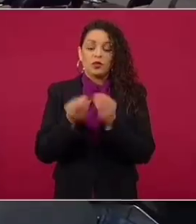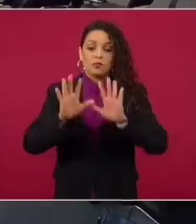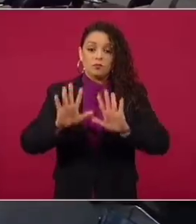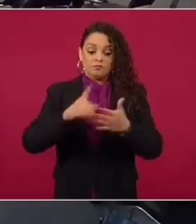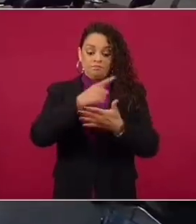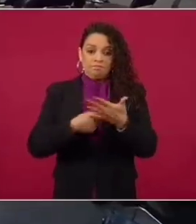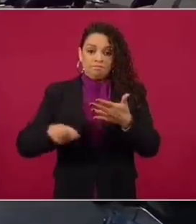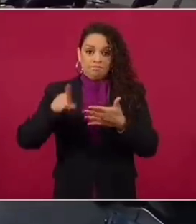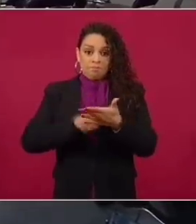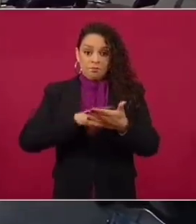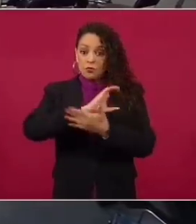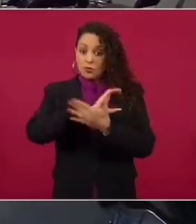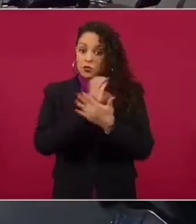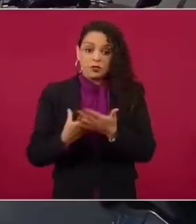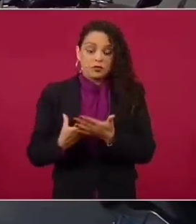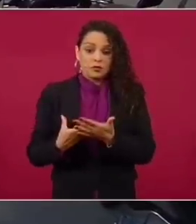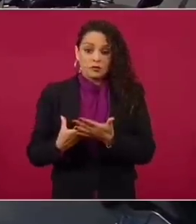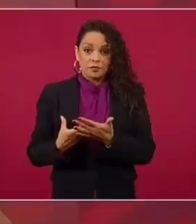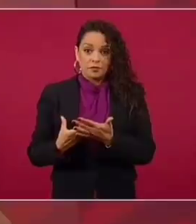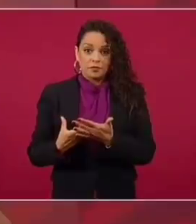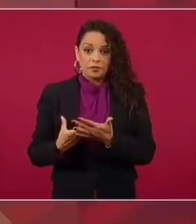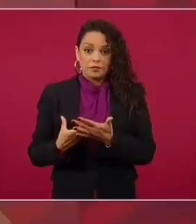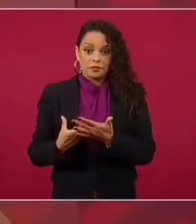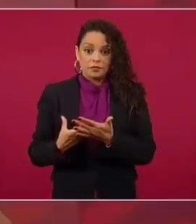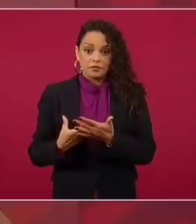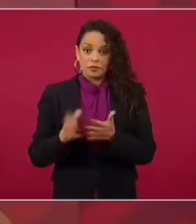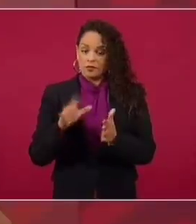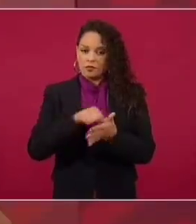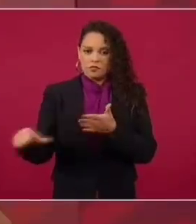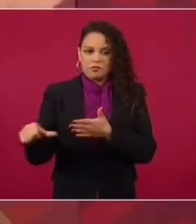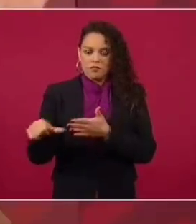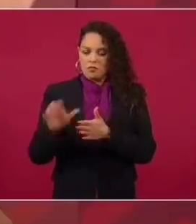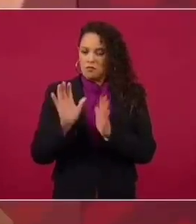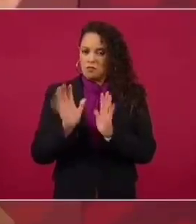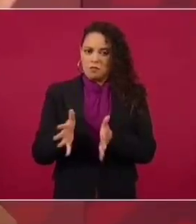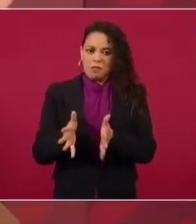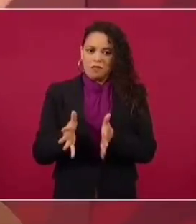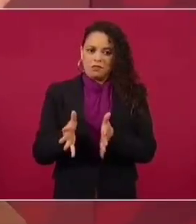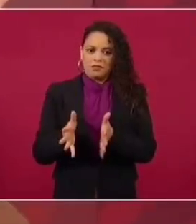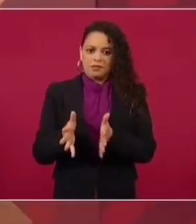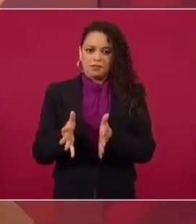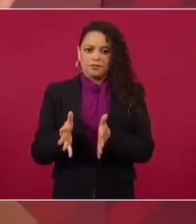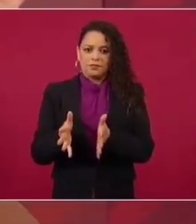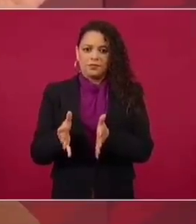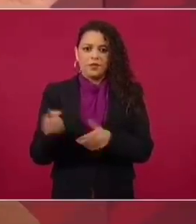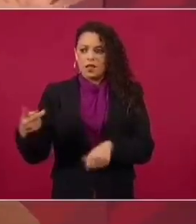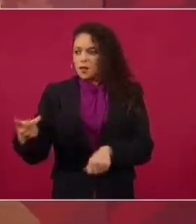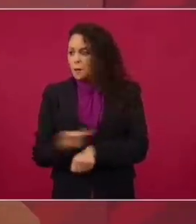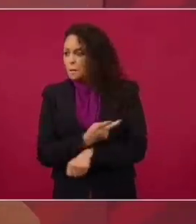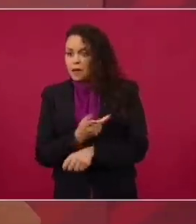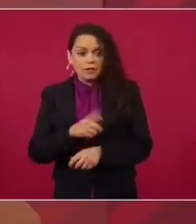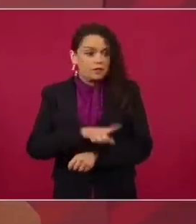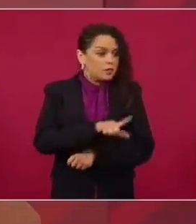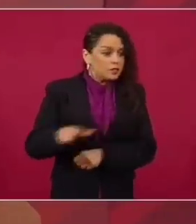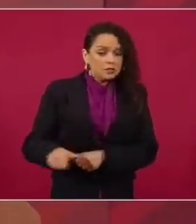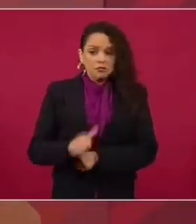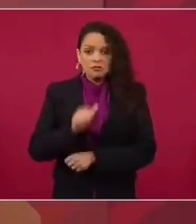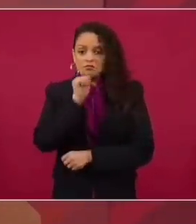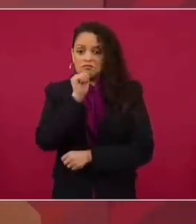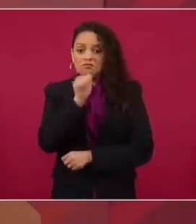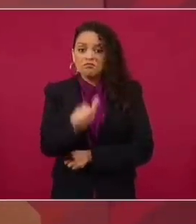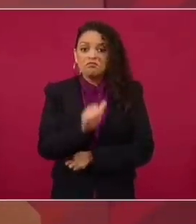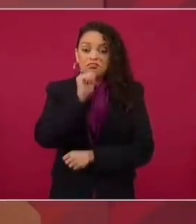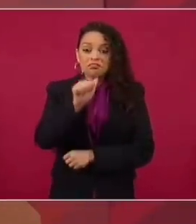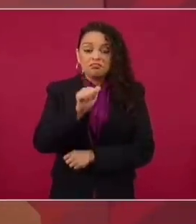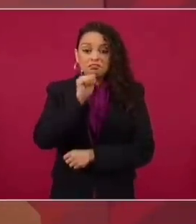el contrato, ¿sí? Y no pasa absolutamente nada.